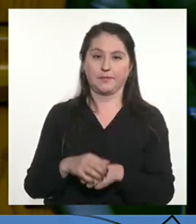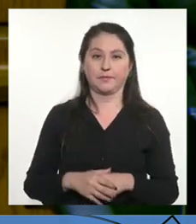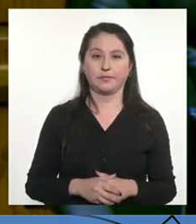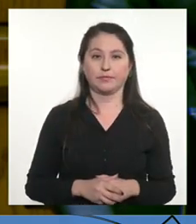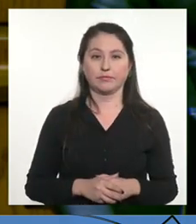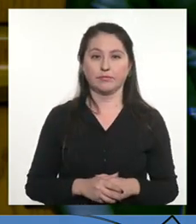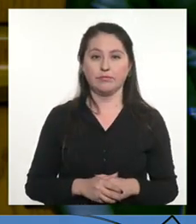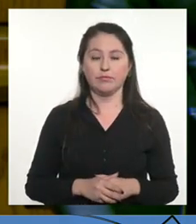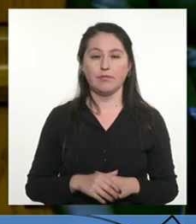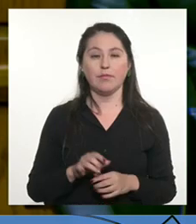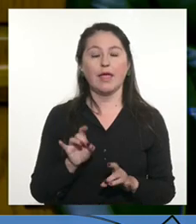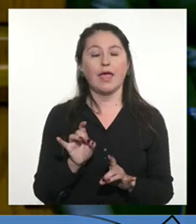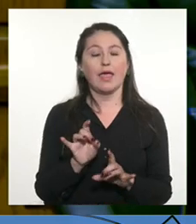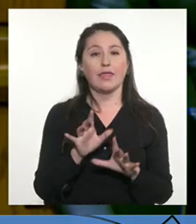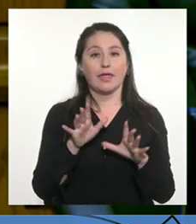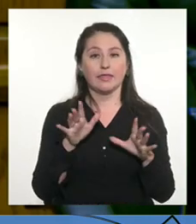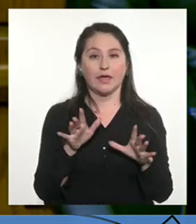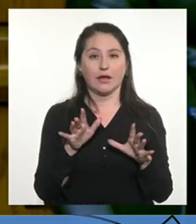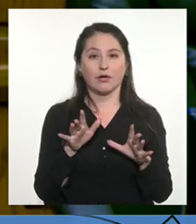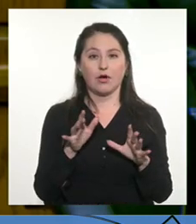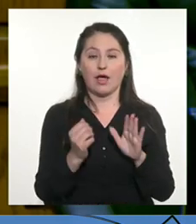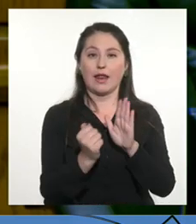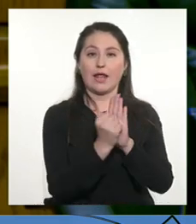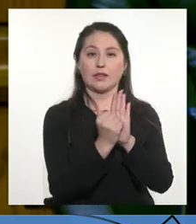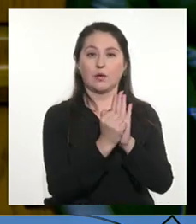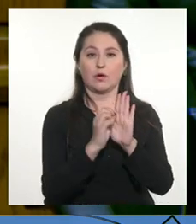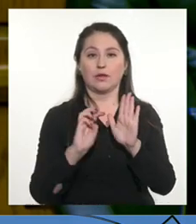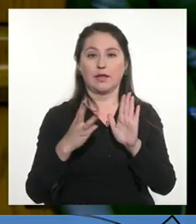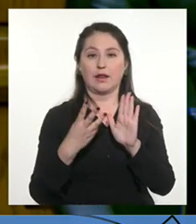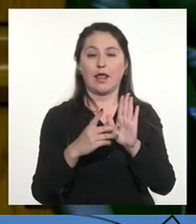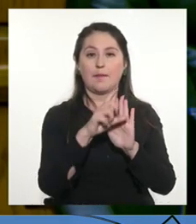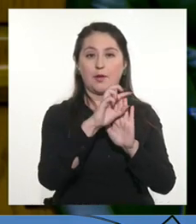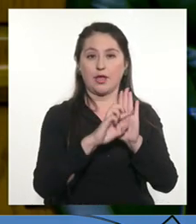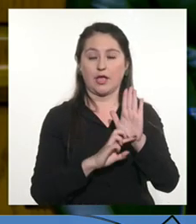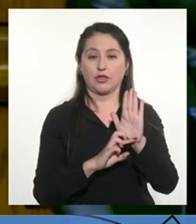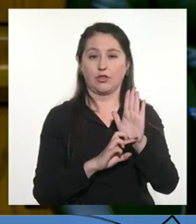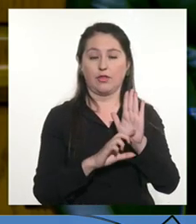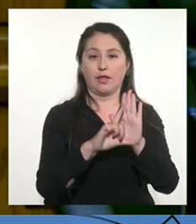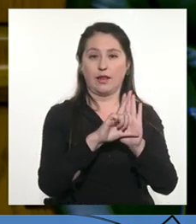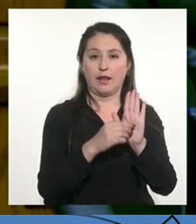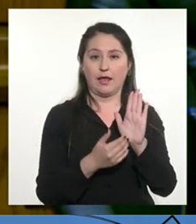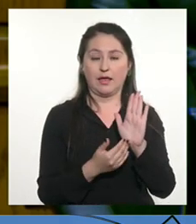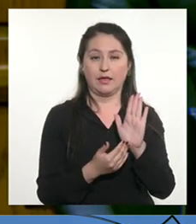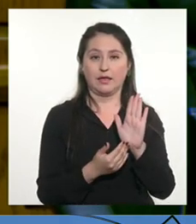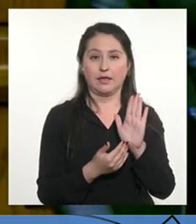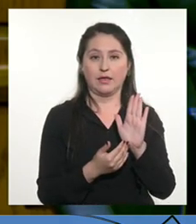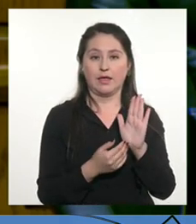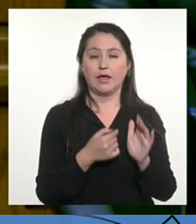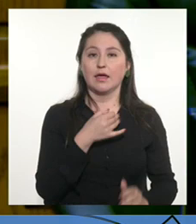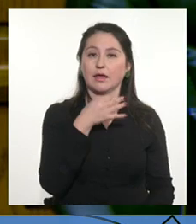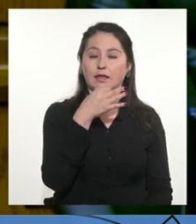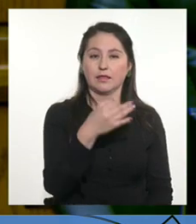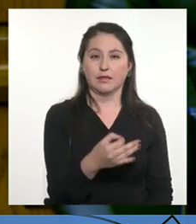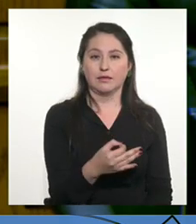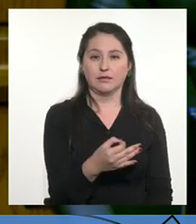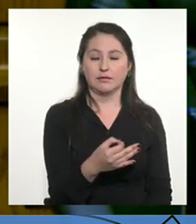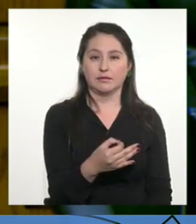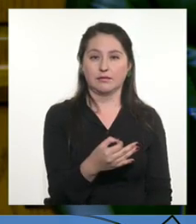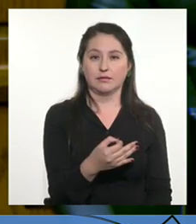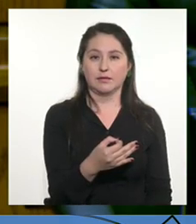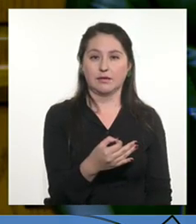destacó lo establecido en el artículo 3º del proyecto de ley en cuanto a las ediciones digitales